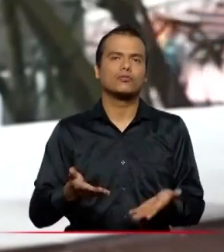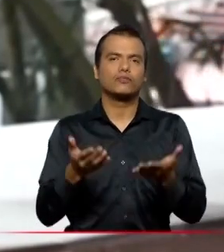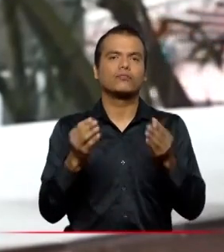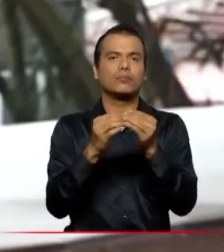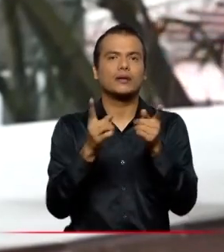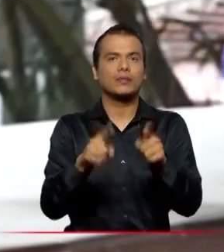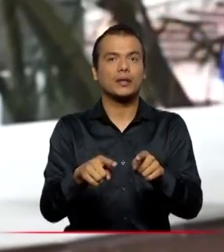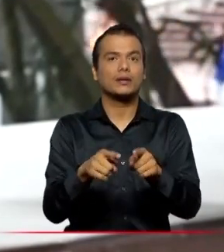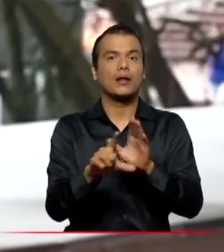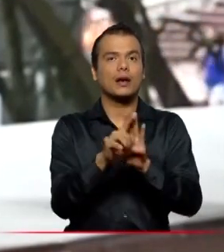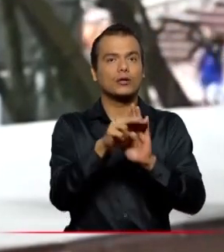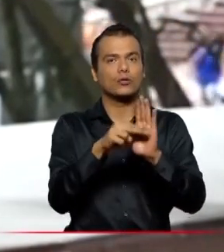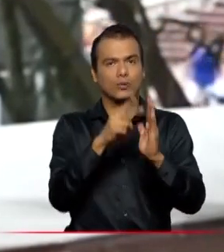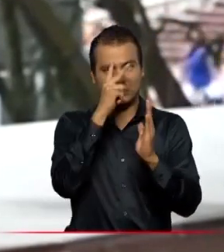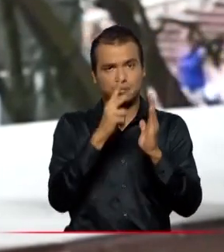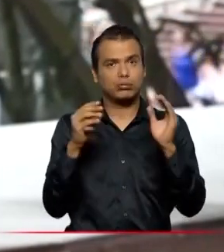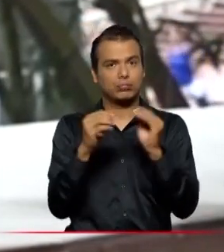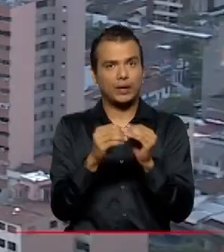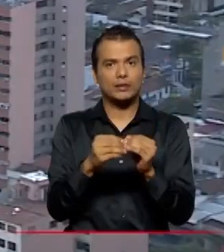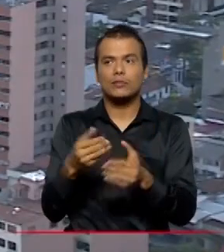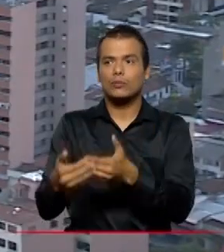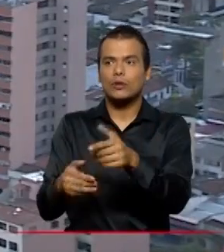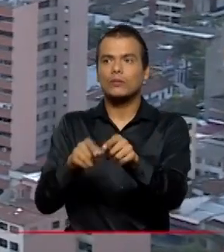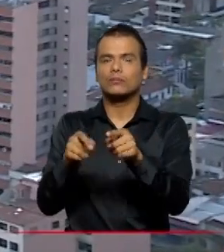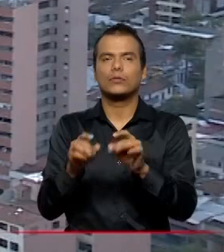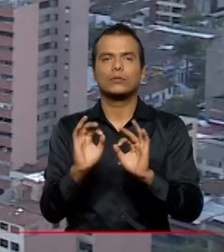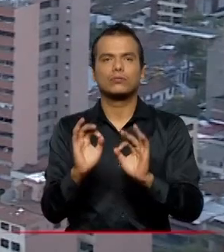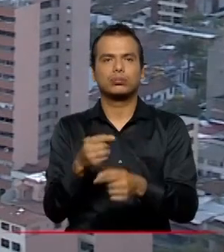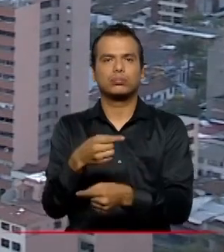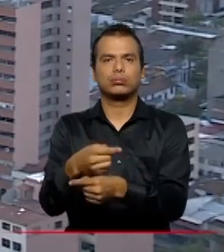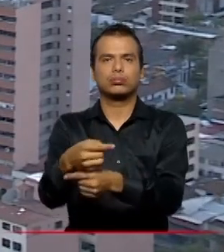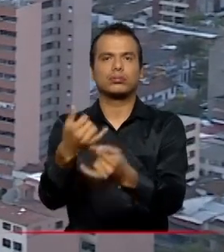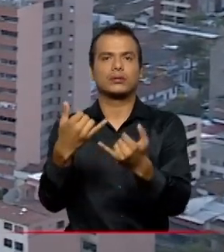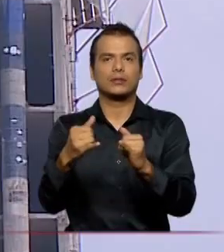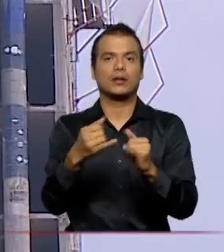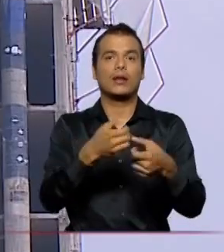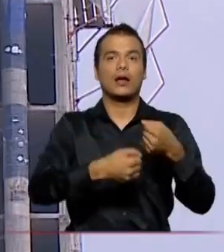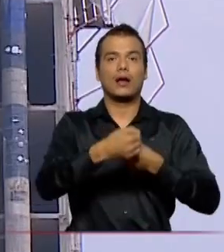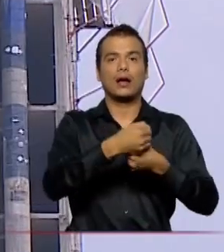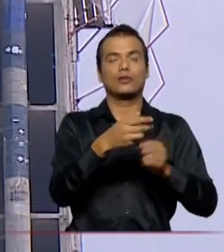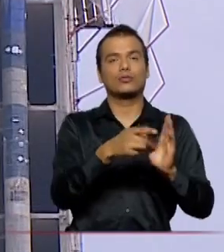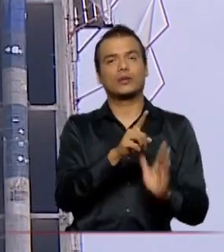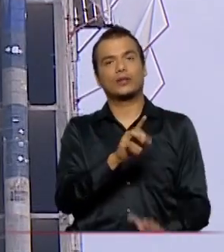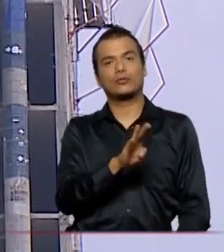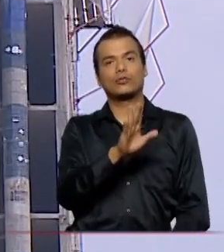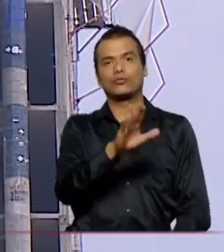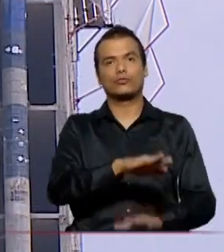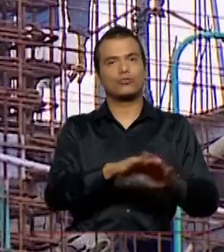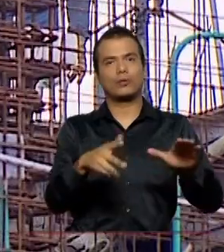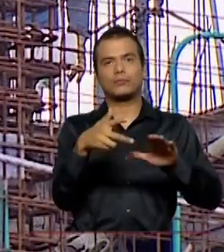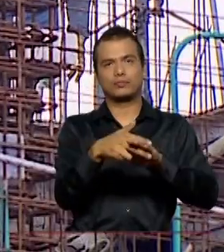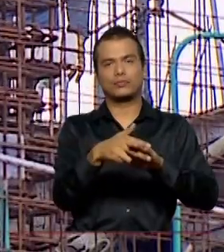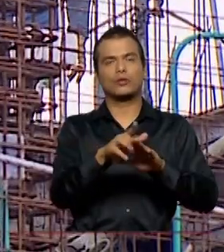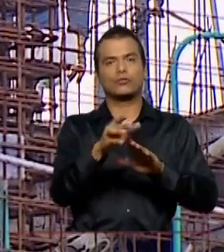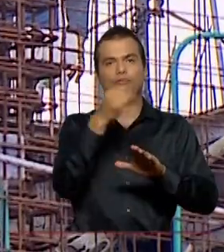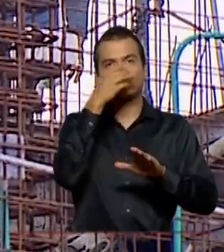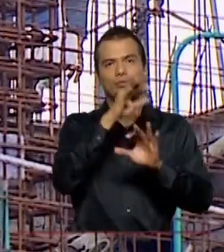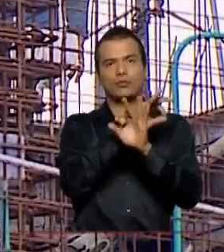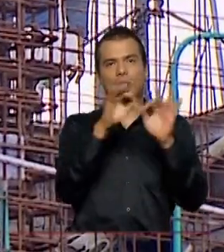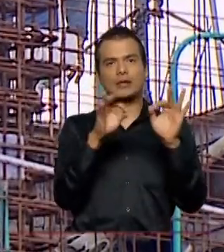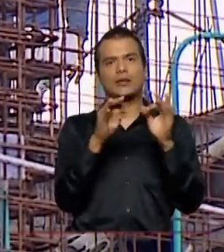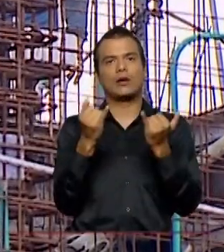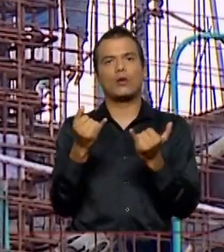los procesos se sigan adelantando de manera adecuada. Con esta decisión de anular el del 2014, entraría en vigencia el plan de ordenamiento